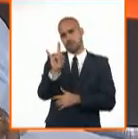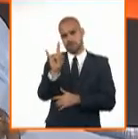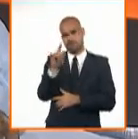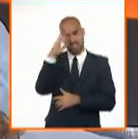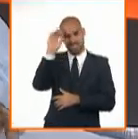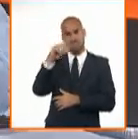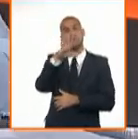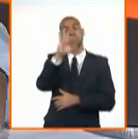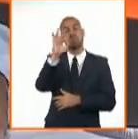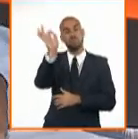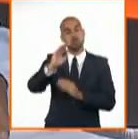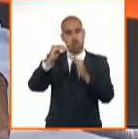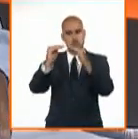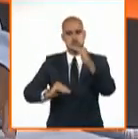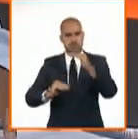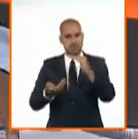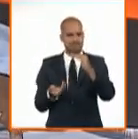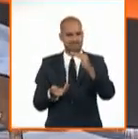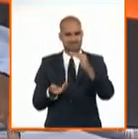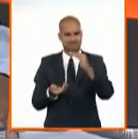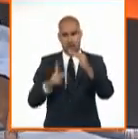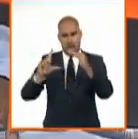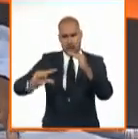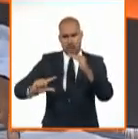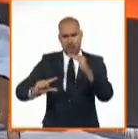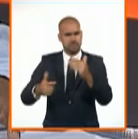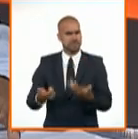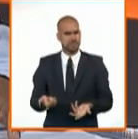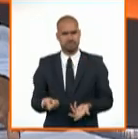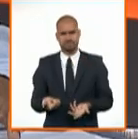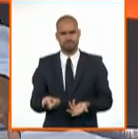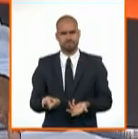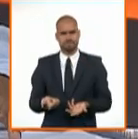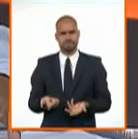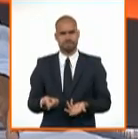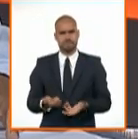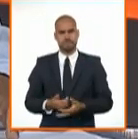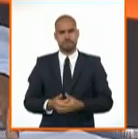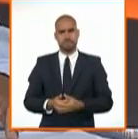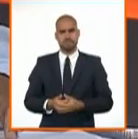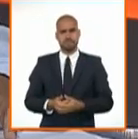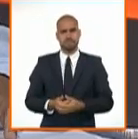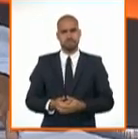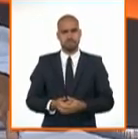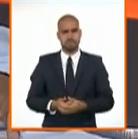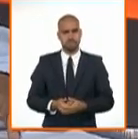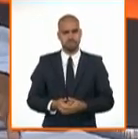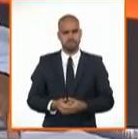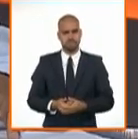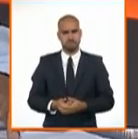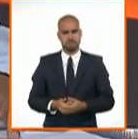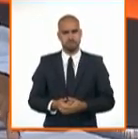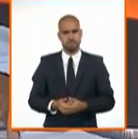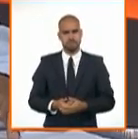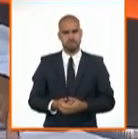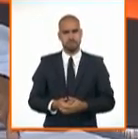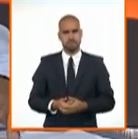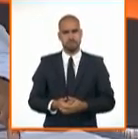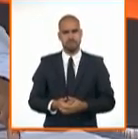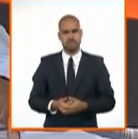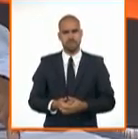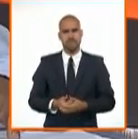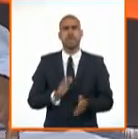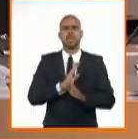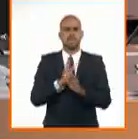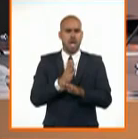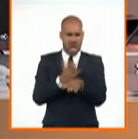m agua muy baja la disponibilidad de los bloques estrictamente son 39 por ciento lo que tenemos con ustedes ahorita va